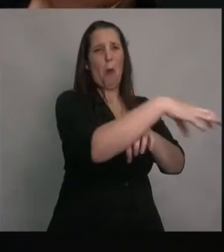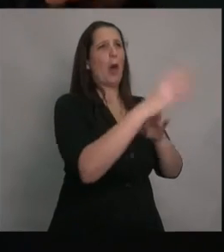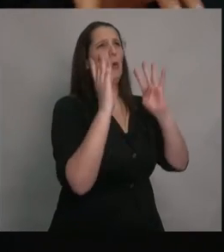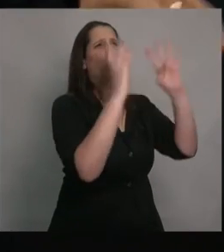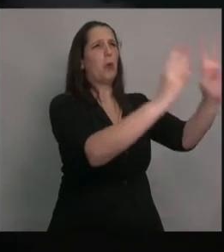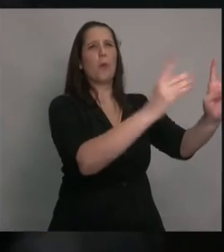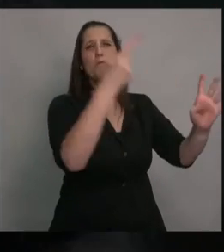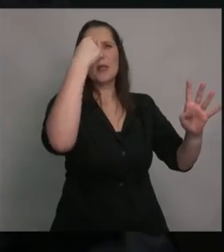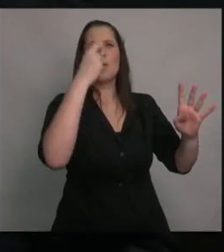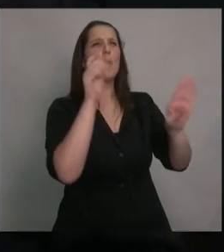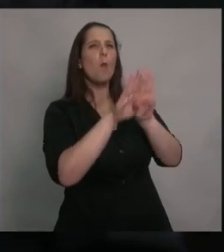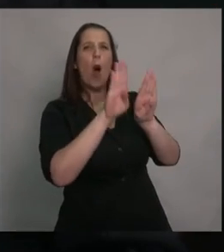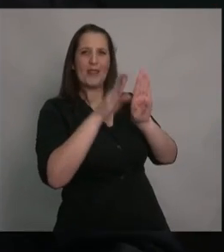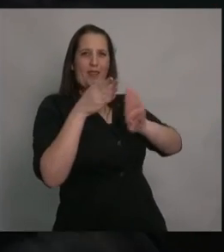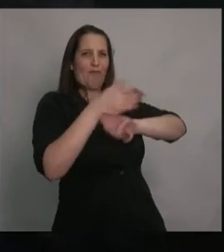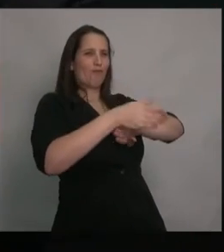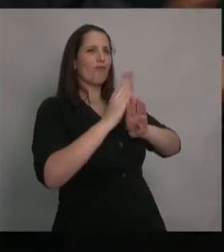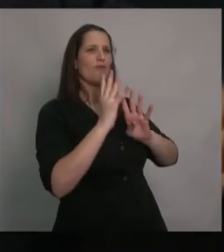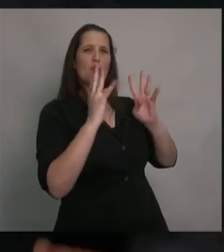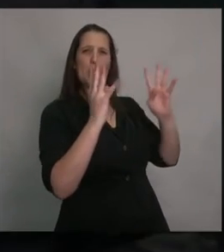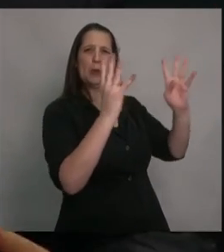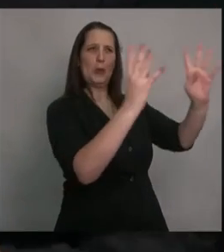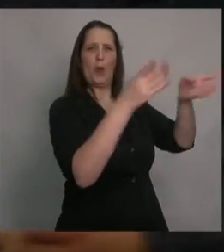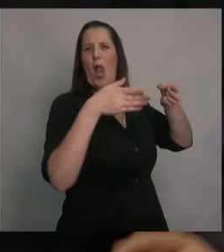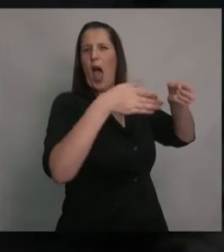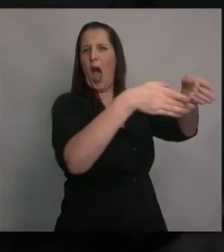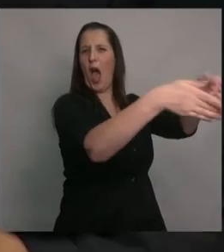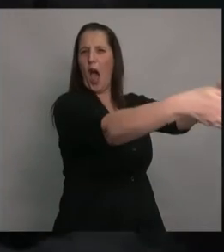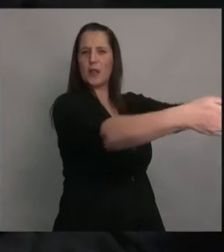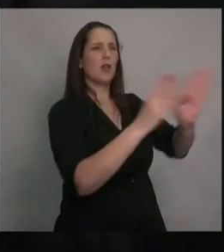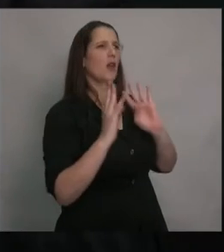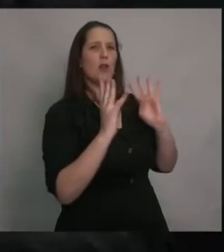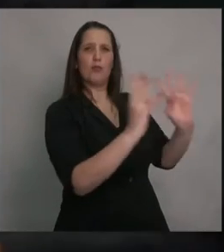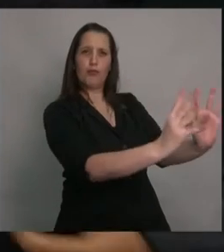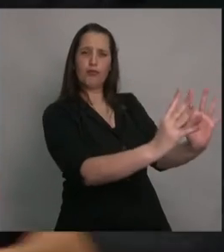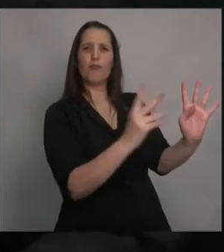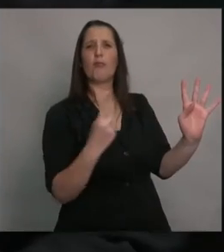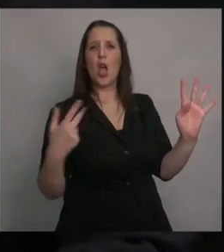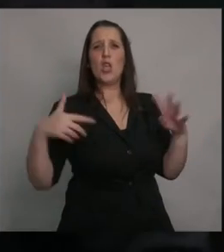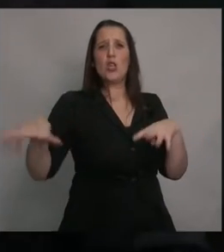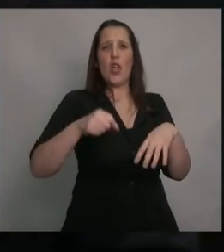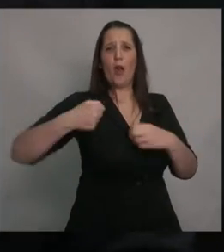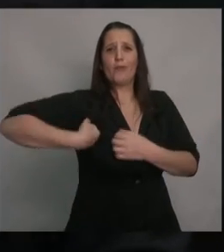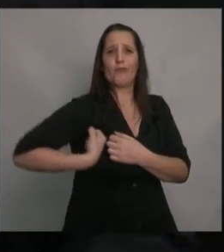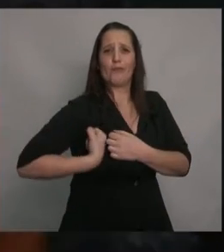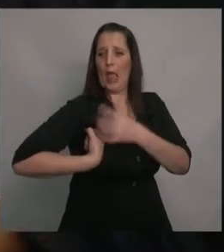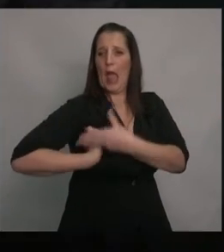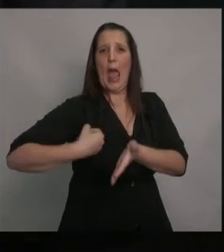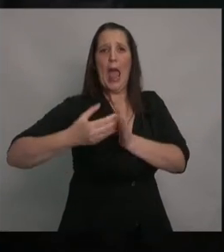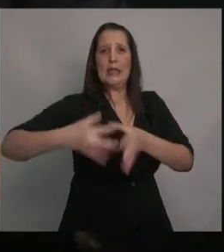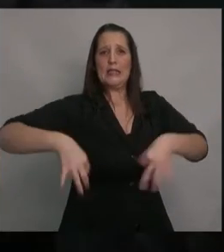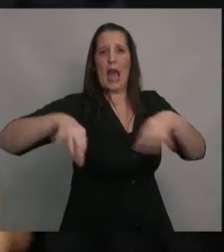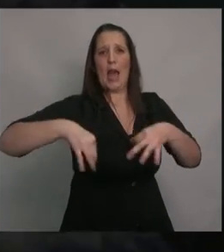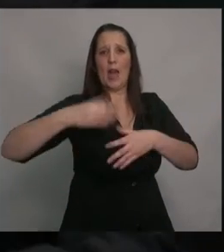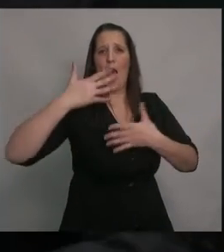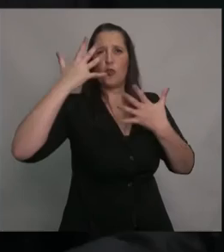está la puerta al entrar a la unidad. Apenas yo entro, yo con dos bultos en la mano, que es la ropa que te dan, las sábanas y las toallas y eso que te